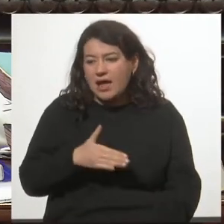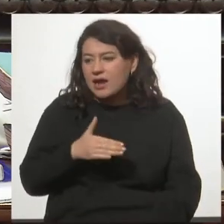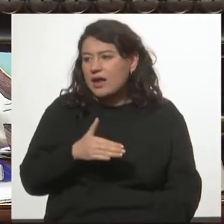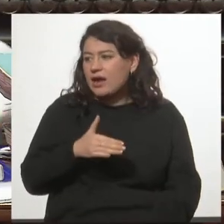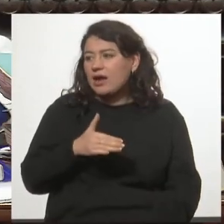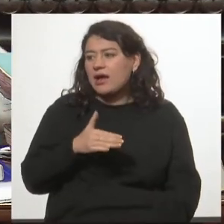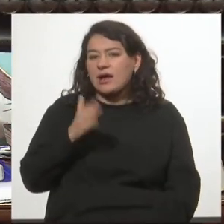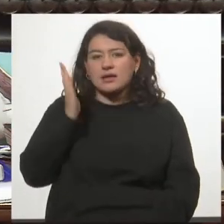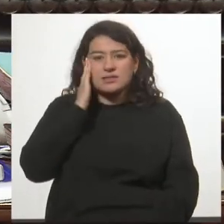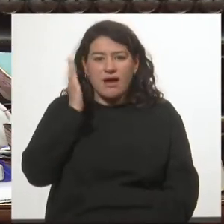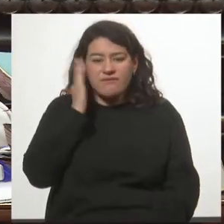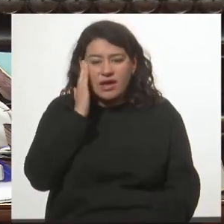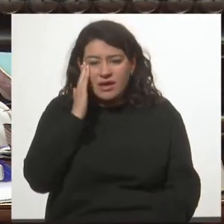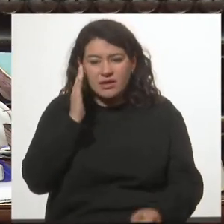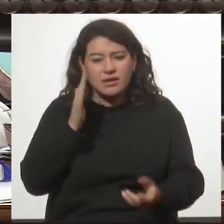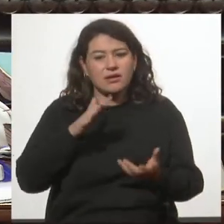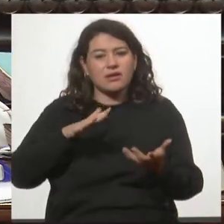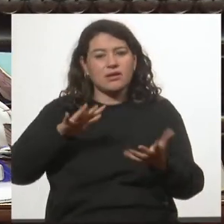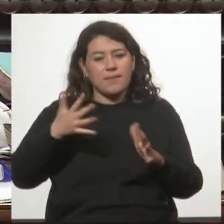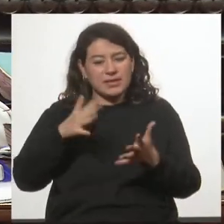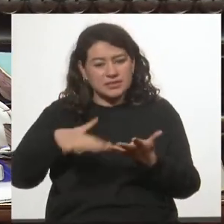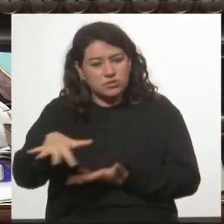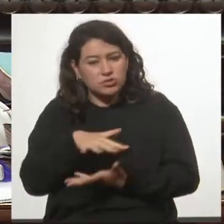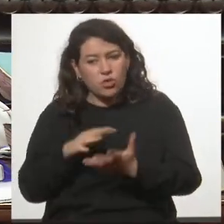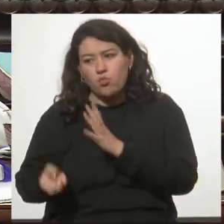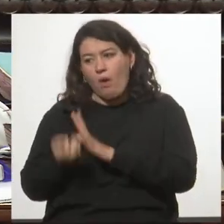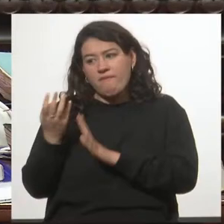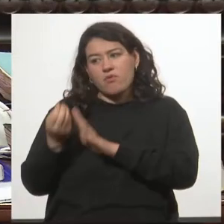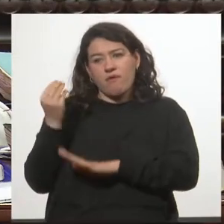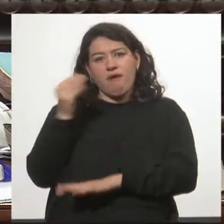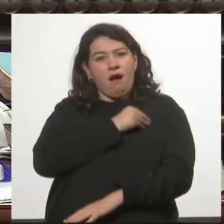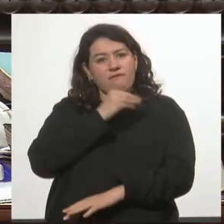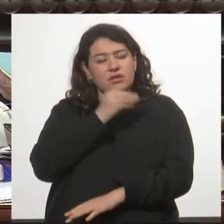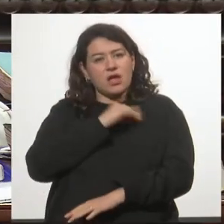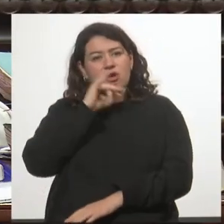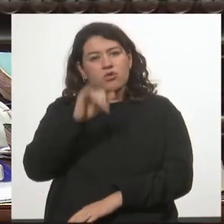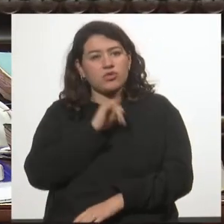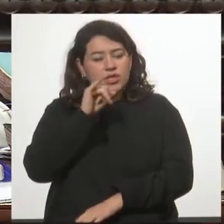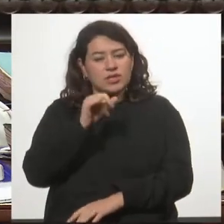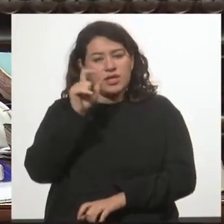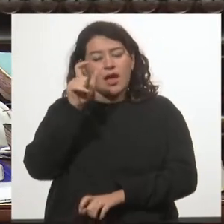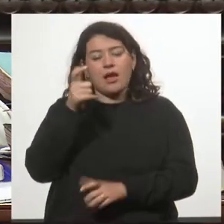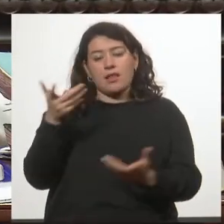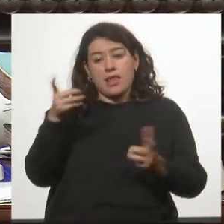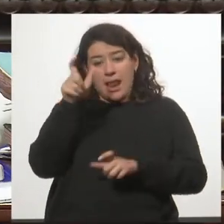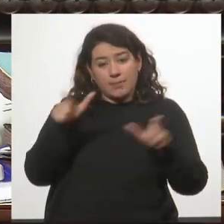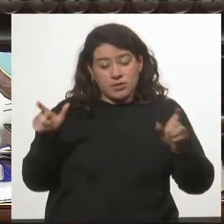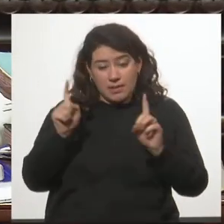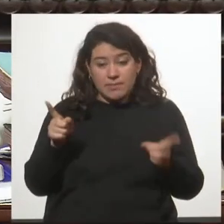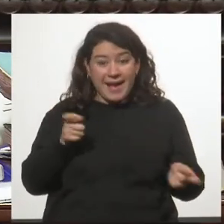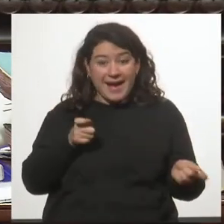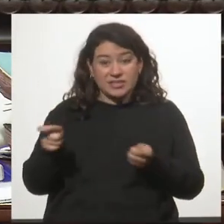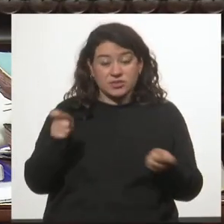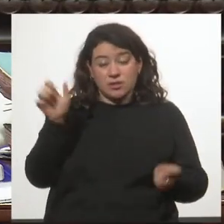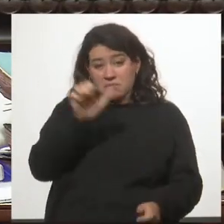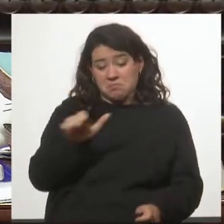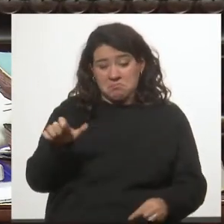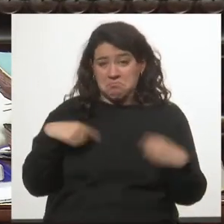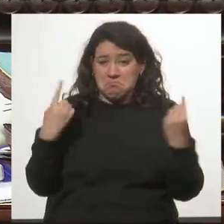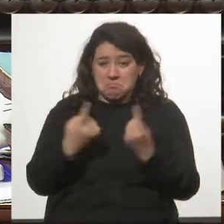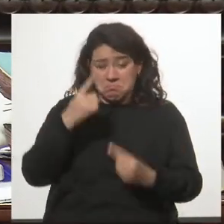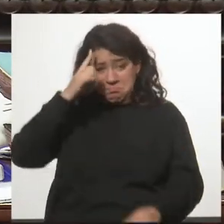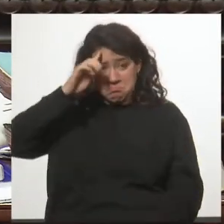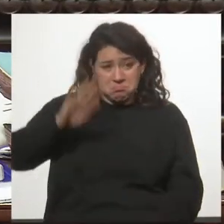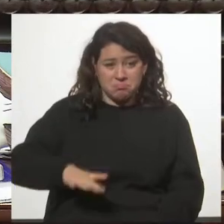que nos informan quienes están al frente de la gestión de estas empresas públicas nunca nos habríamos